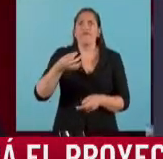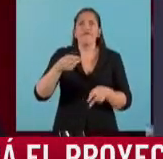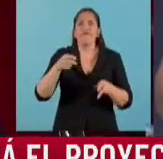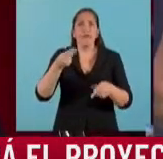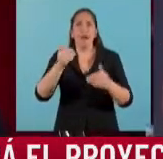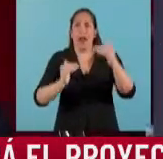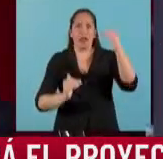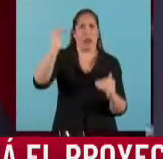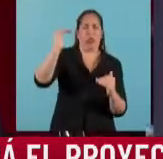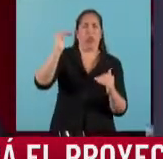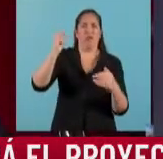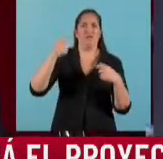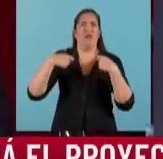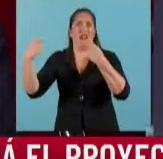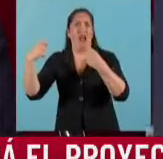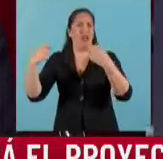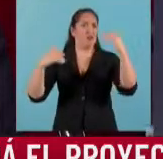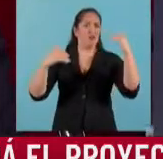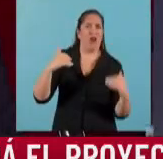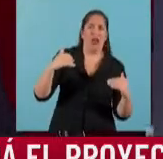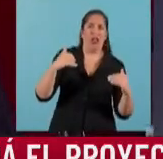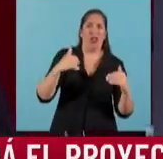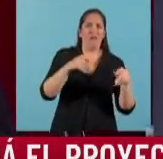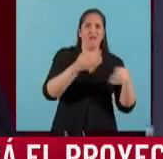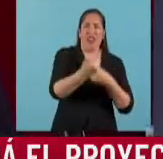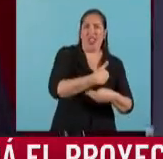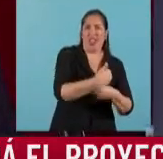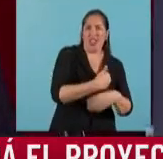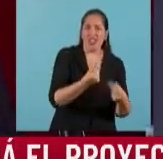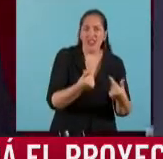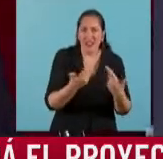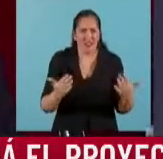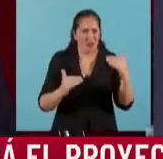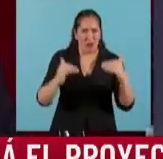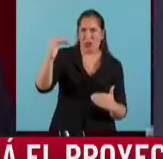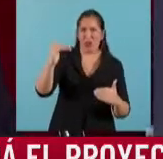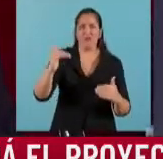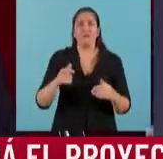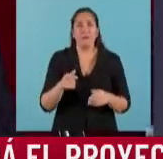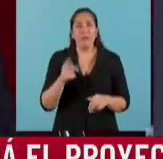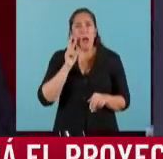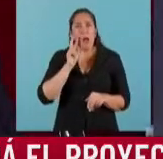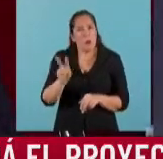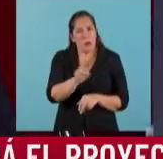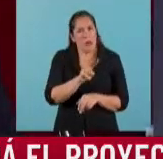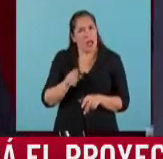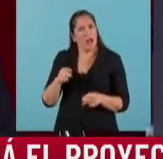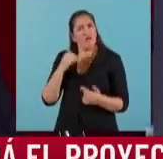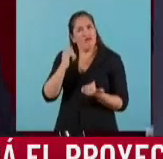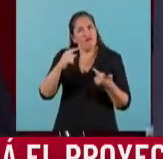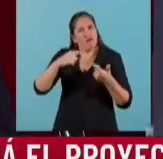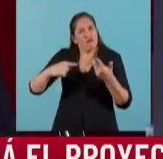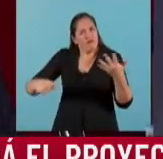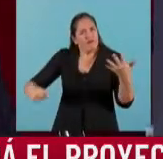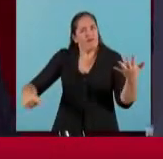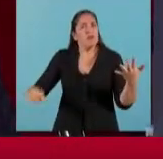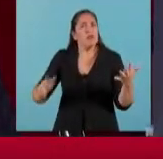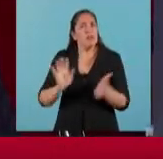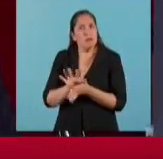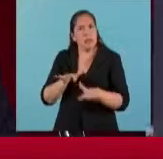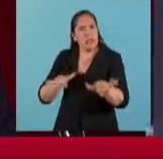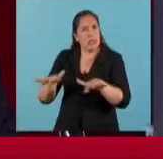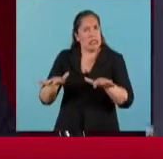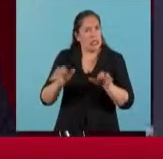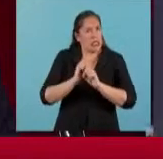que se espera obviamente que tenga como temas excluyentes el acuerdo del fondo monetario internacional obviamente va a tener que hacer una mención